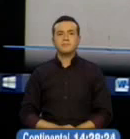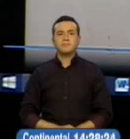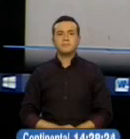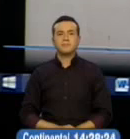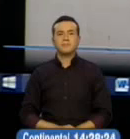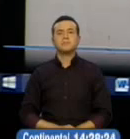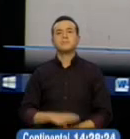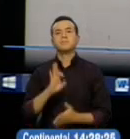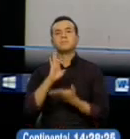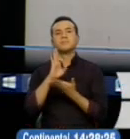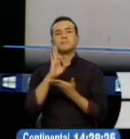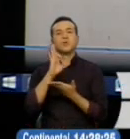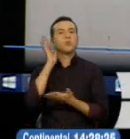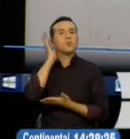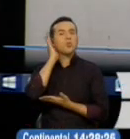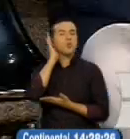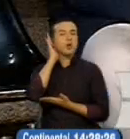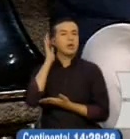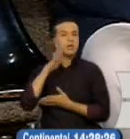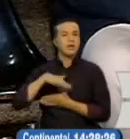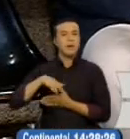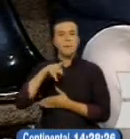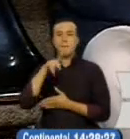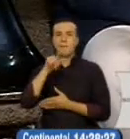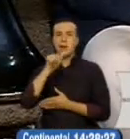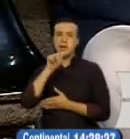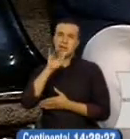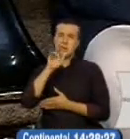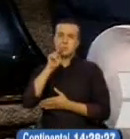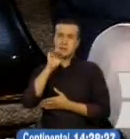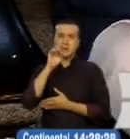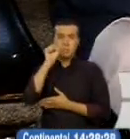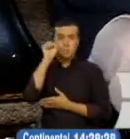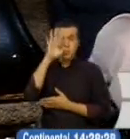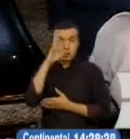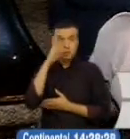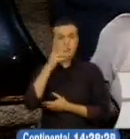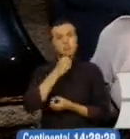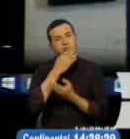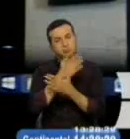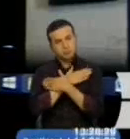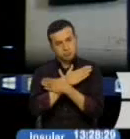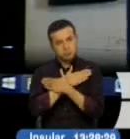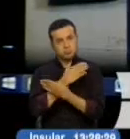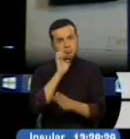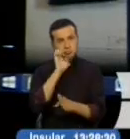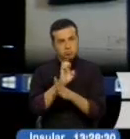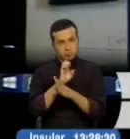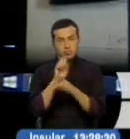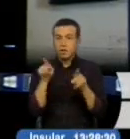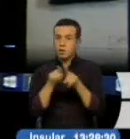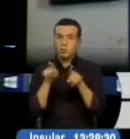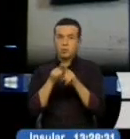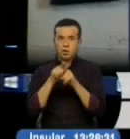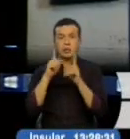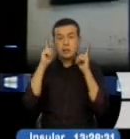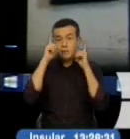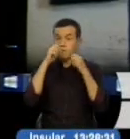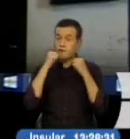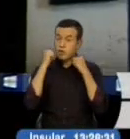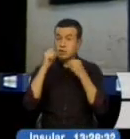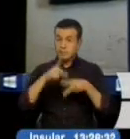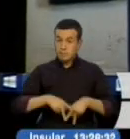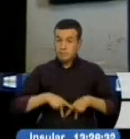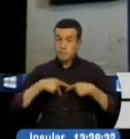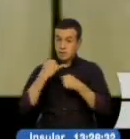Son testimonios de mujeres palestinas, quienes a través de este video enviaron un saludo a Ecuador y también contaron lo difícil que es